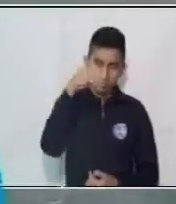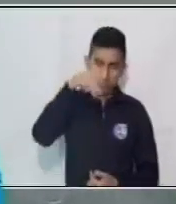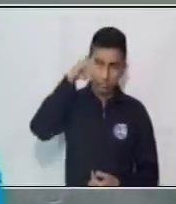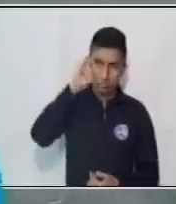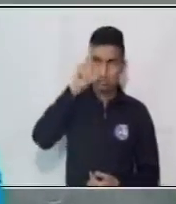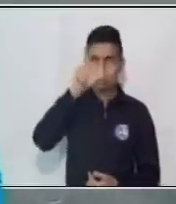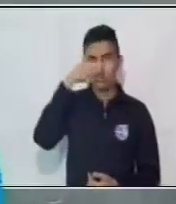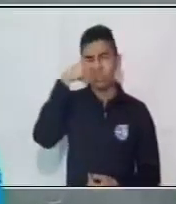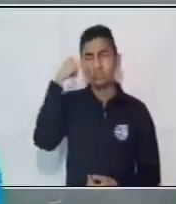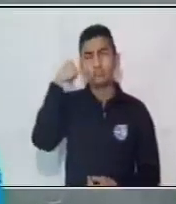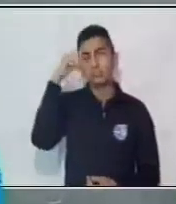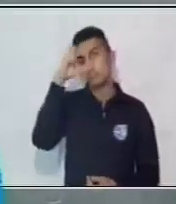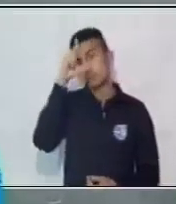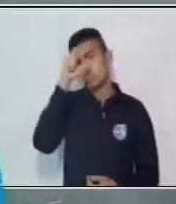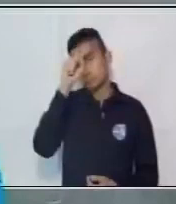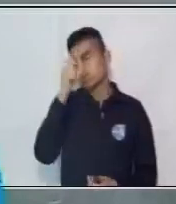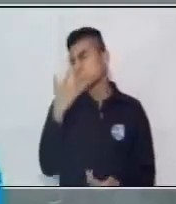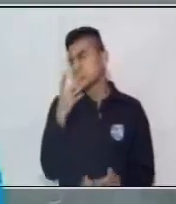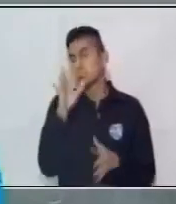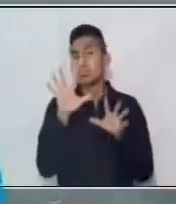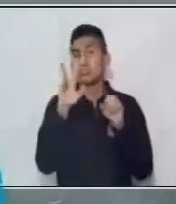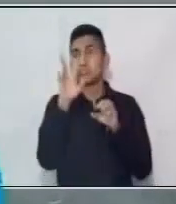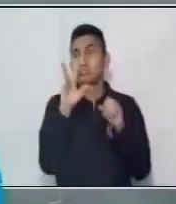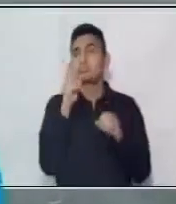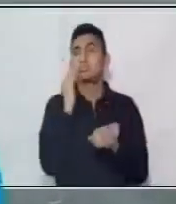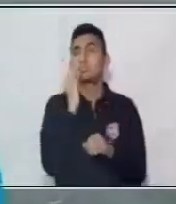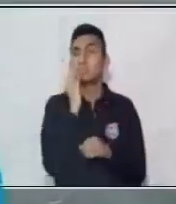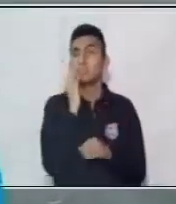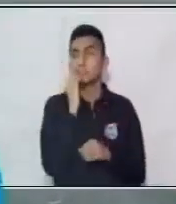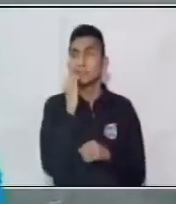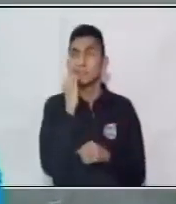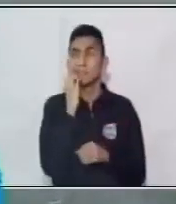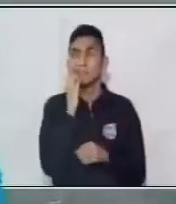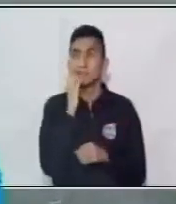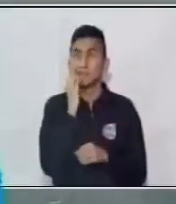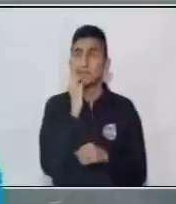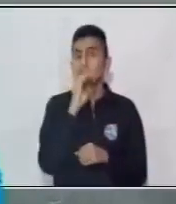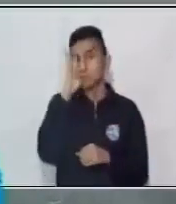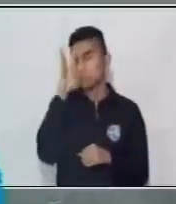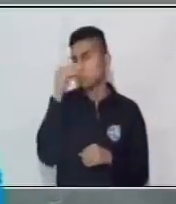importante ver esto. ¿Por qué? Porque el 12